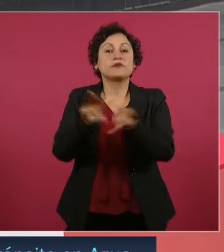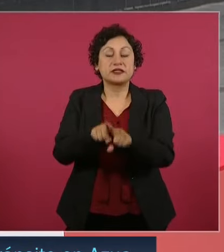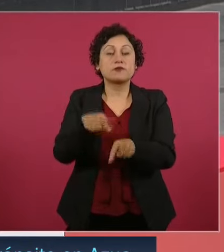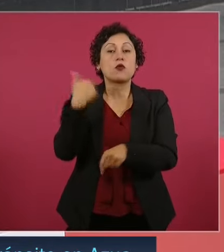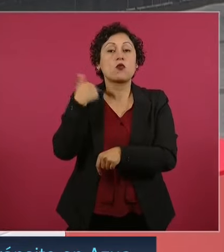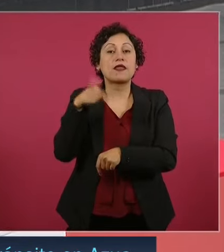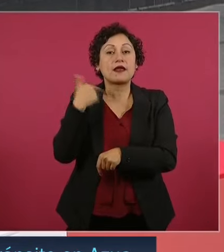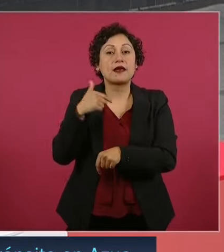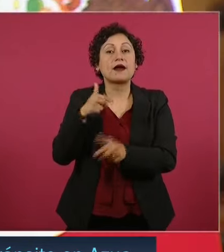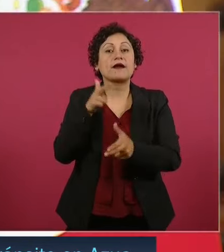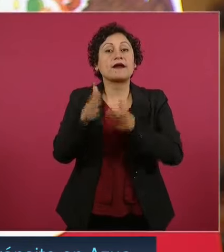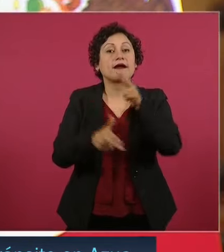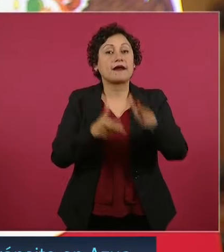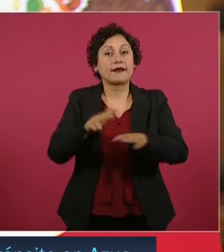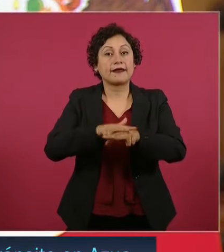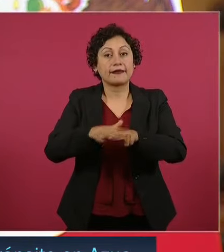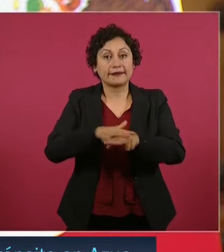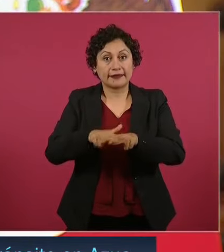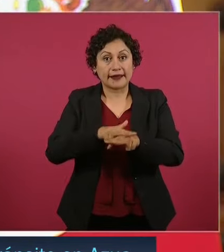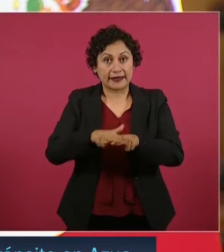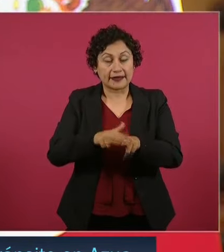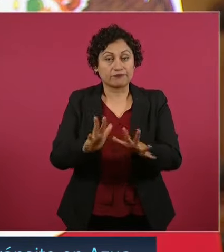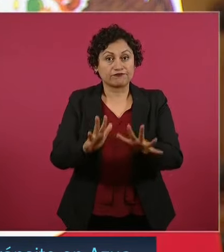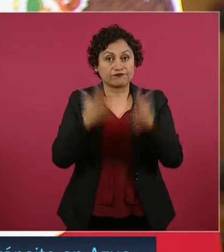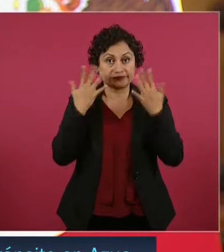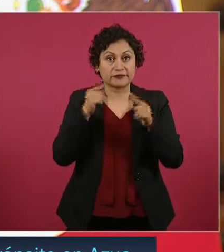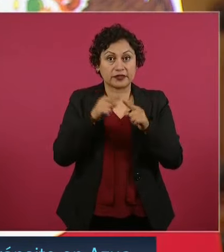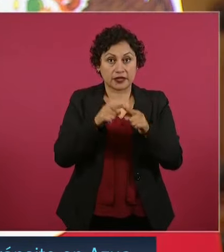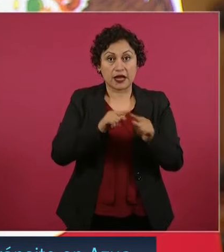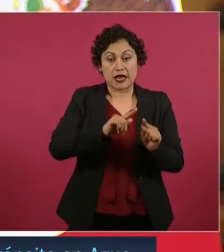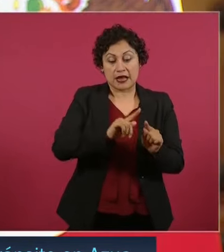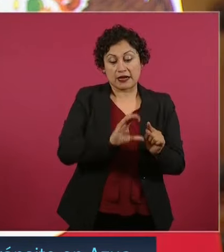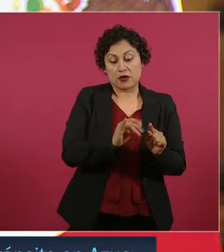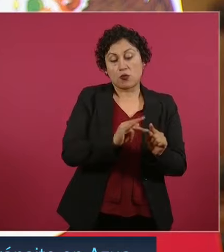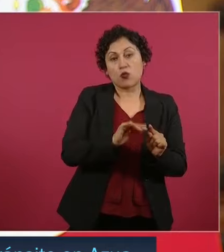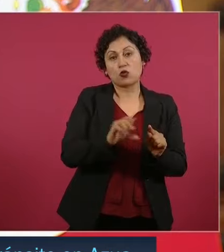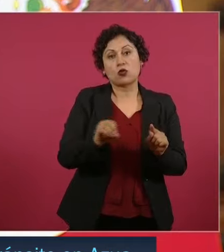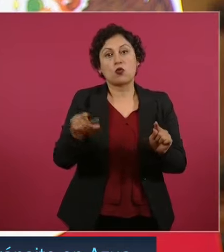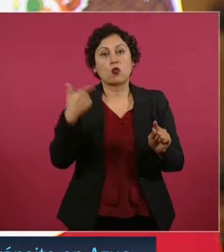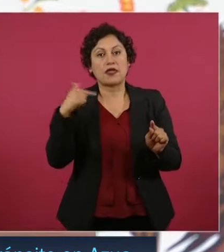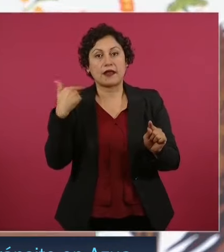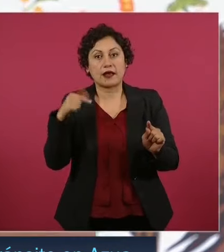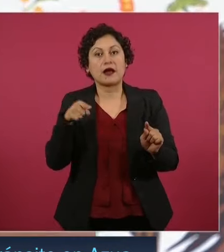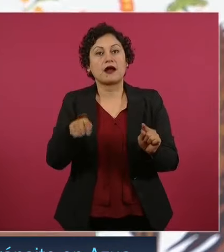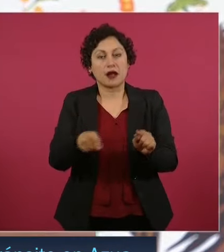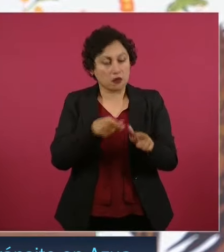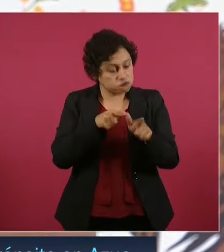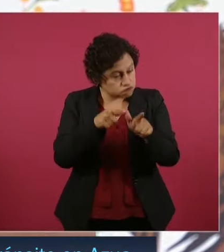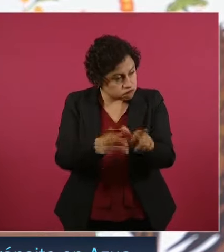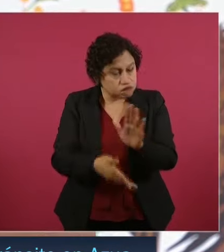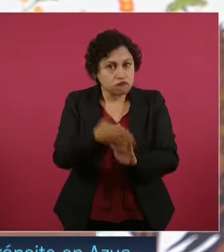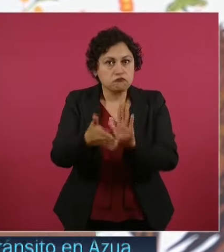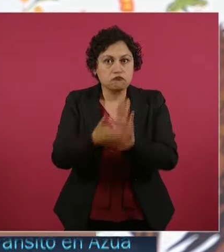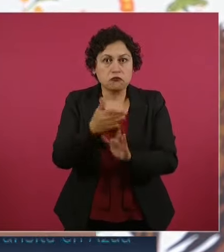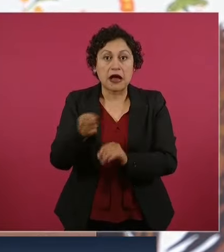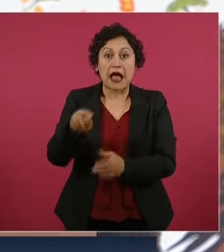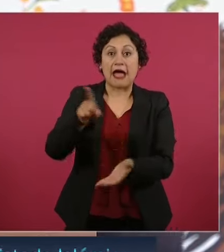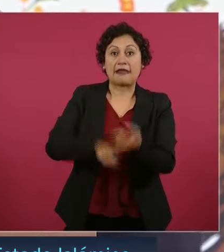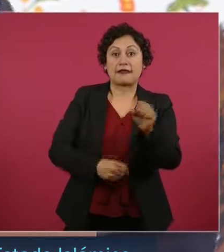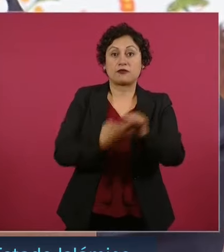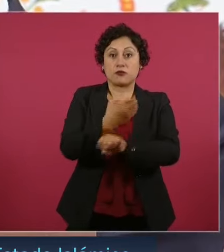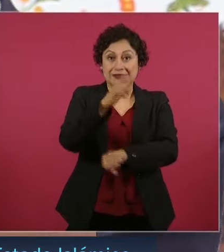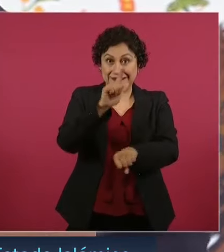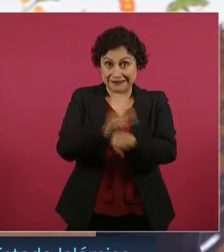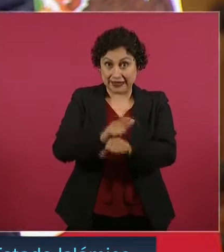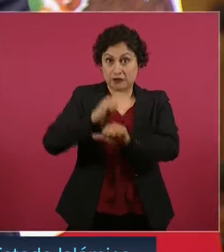Guadalajara. Está en construcción el tren Tlajumulco a Guadalajara con la participación del gobierno del estado. Está